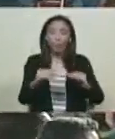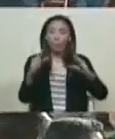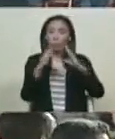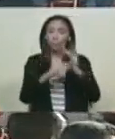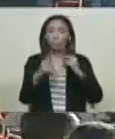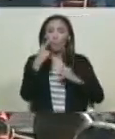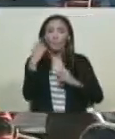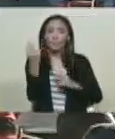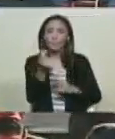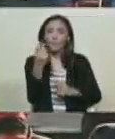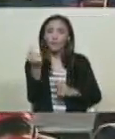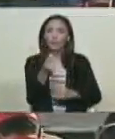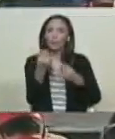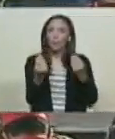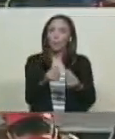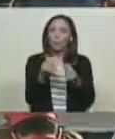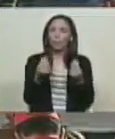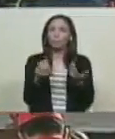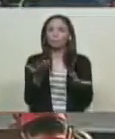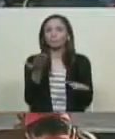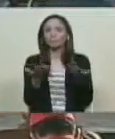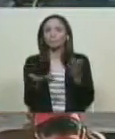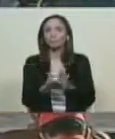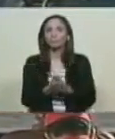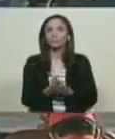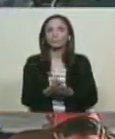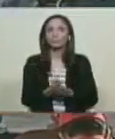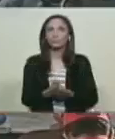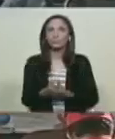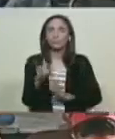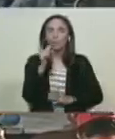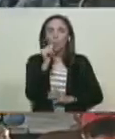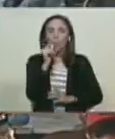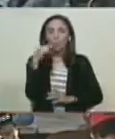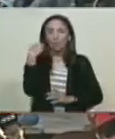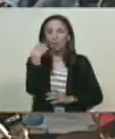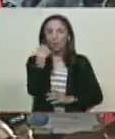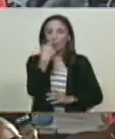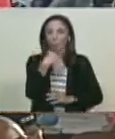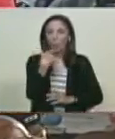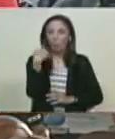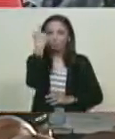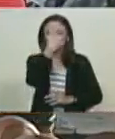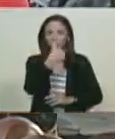Hay que ponerse las pilas. Está rojito, estaba en la playa, Búho.